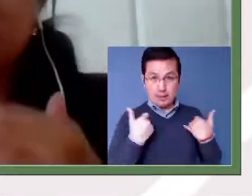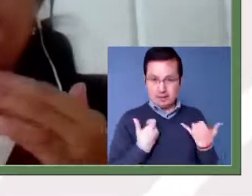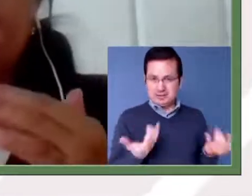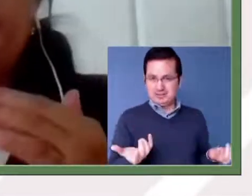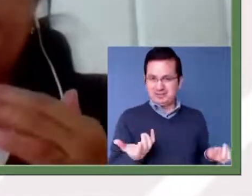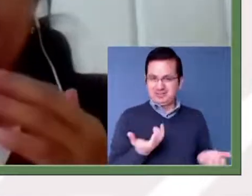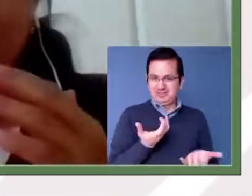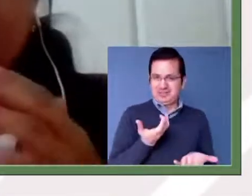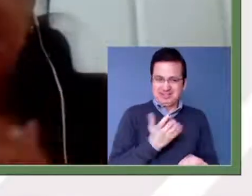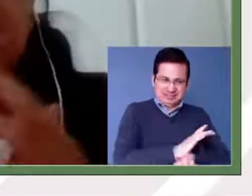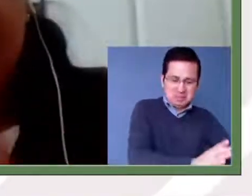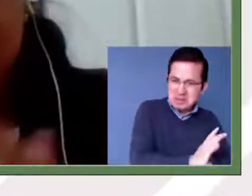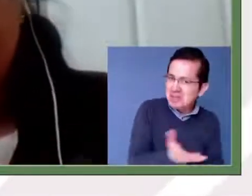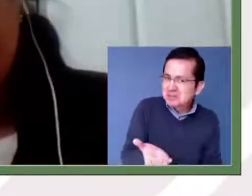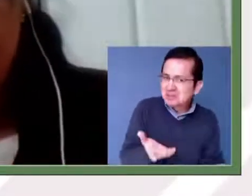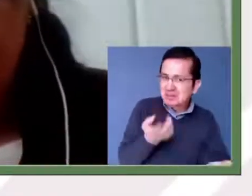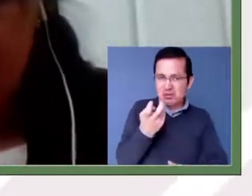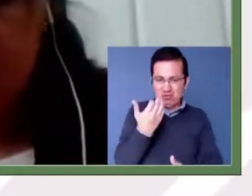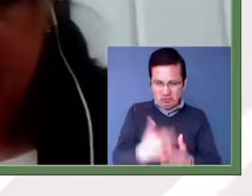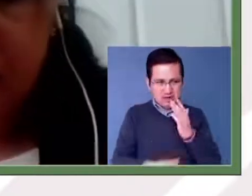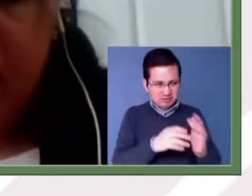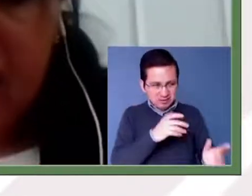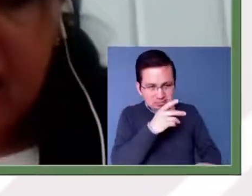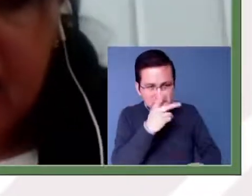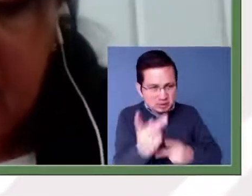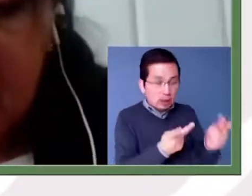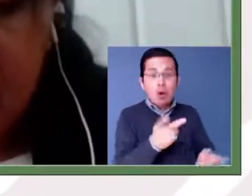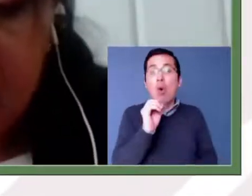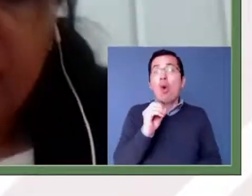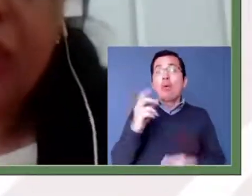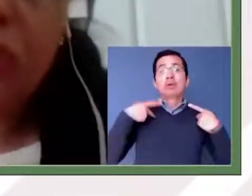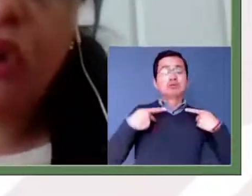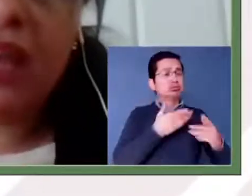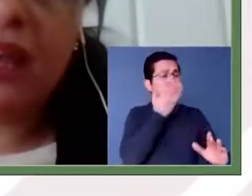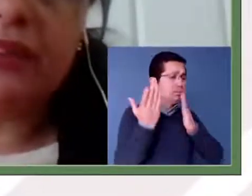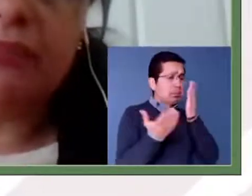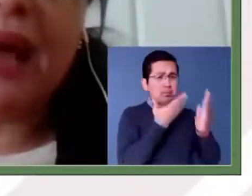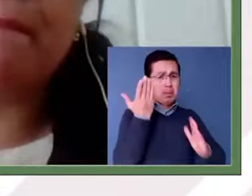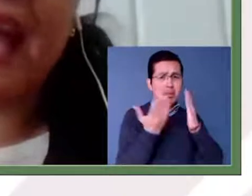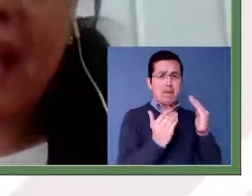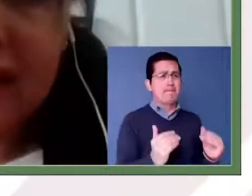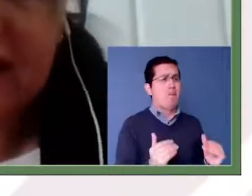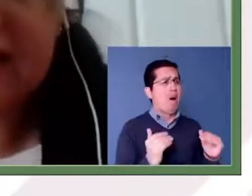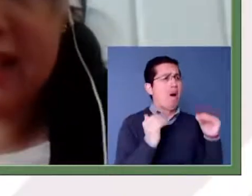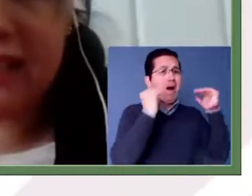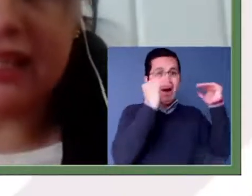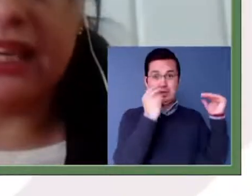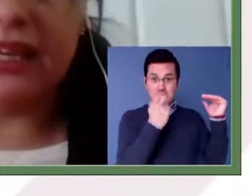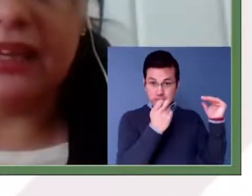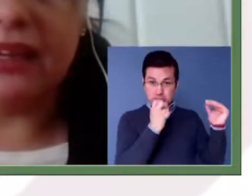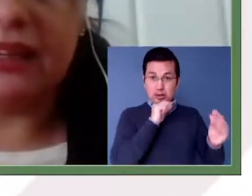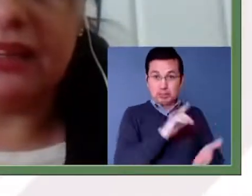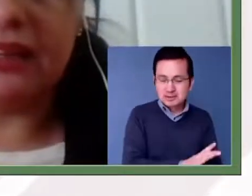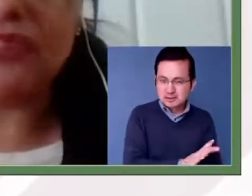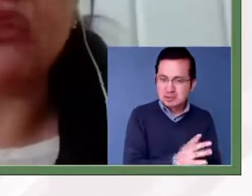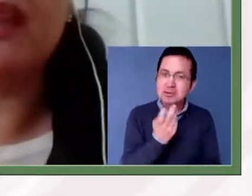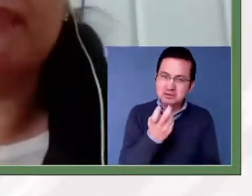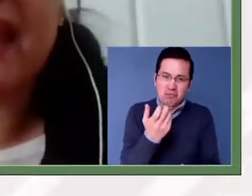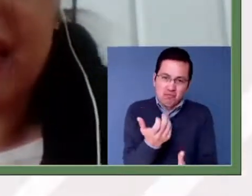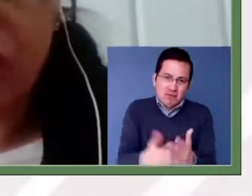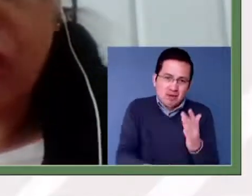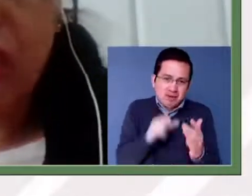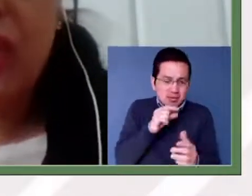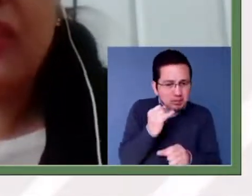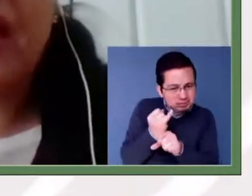grupos con más años de escolaridad. Y también, bueno, mapear si en la Ciudad